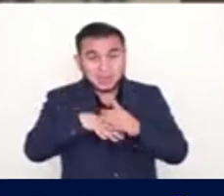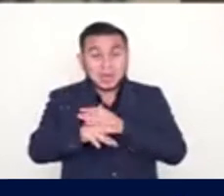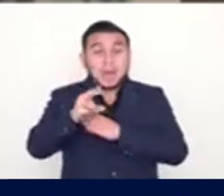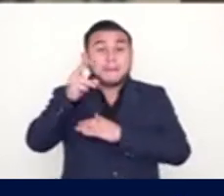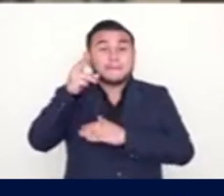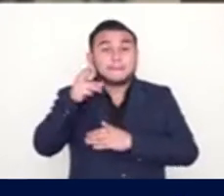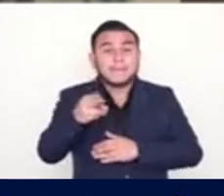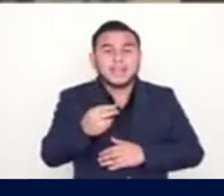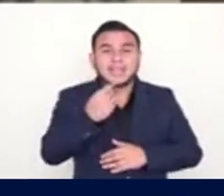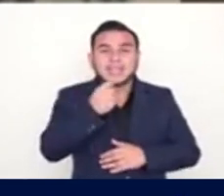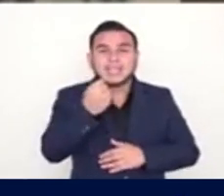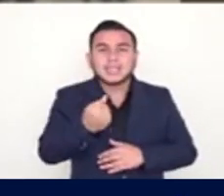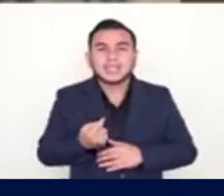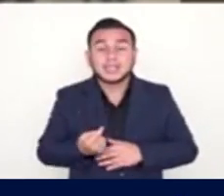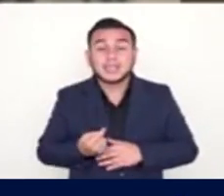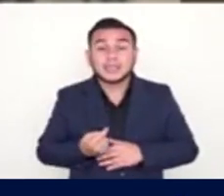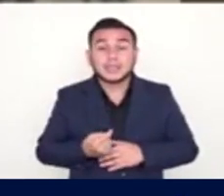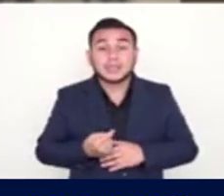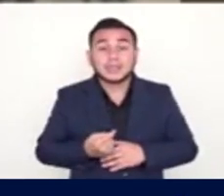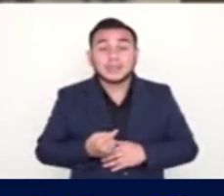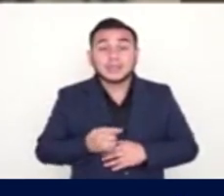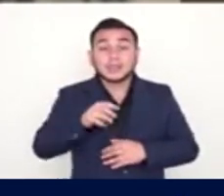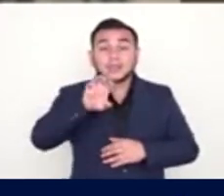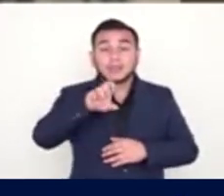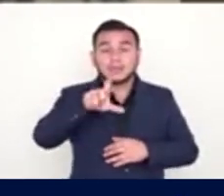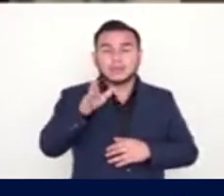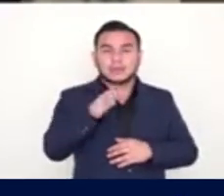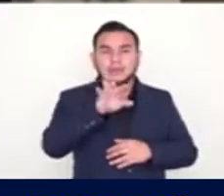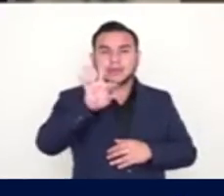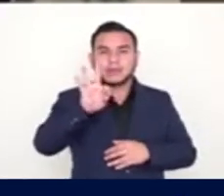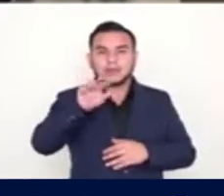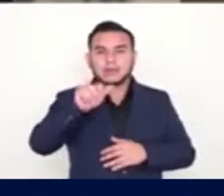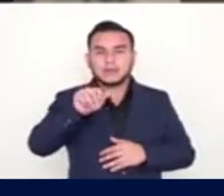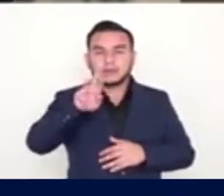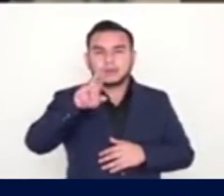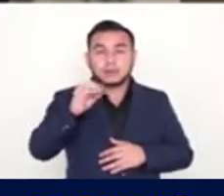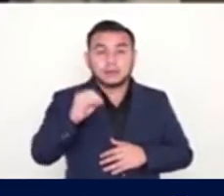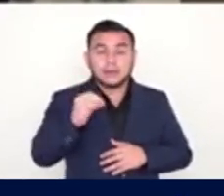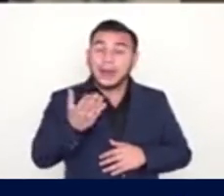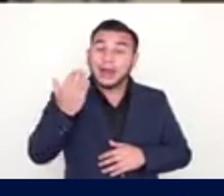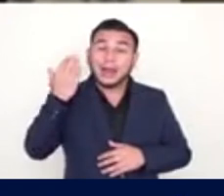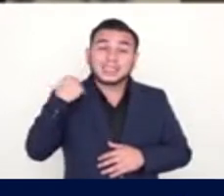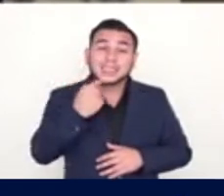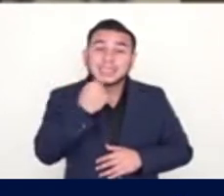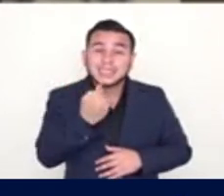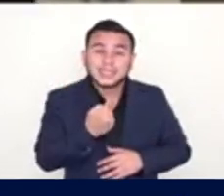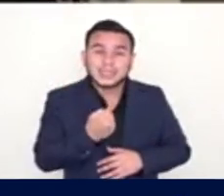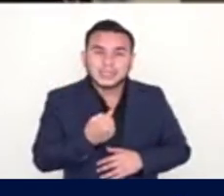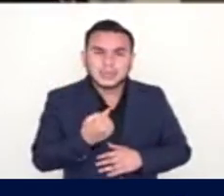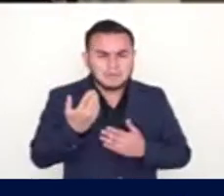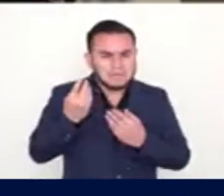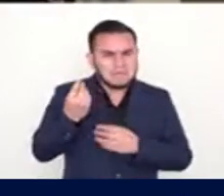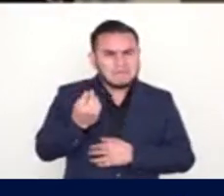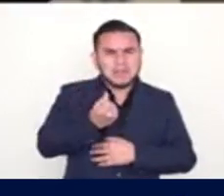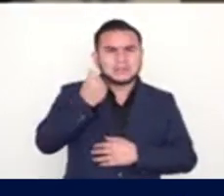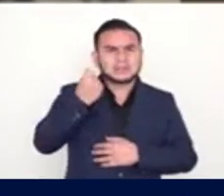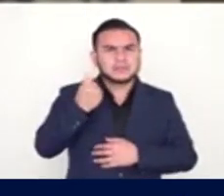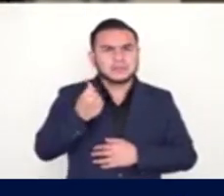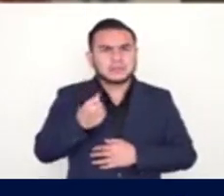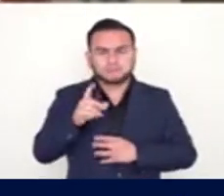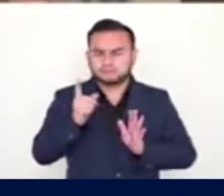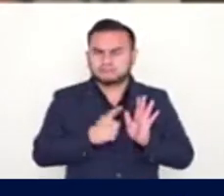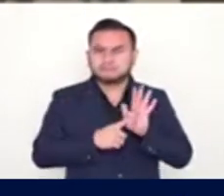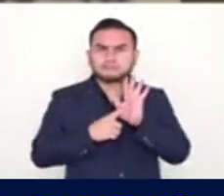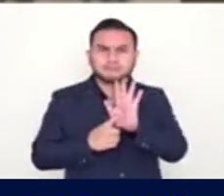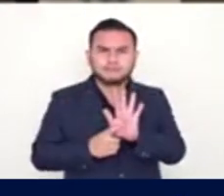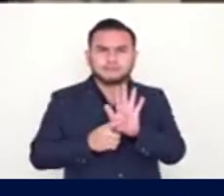dijo uno de los referentes del FARO, o que era el referente del FARO en el tema de pandillas, simple,